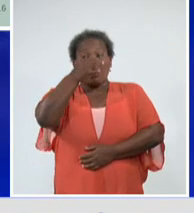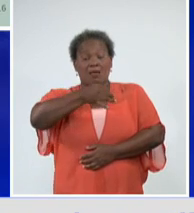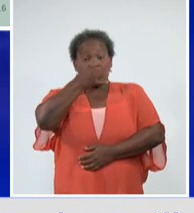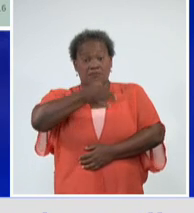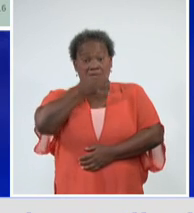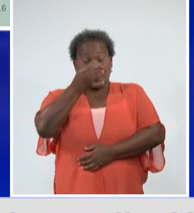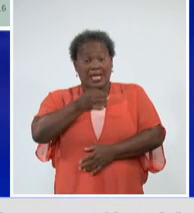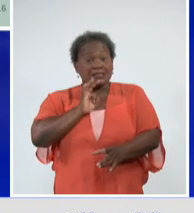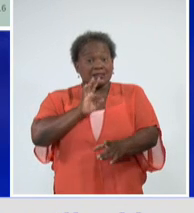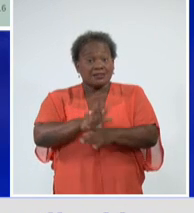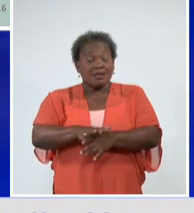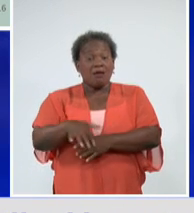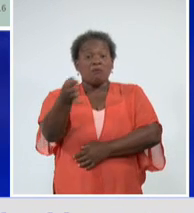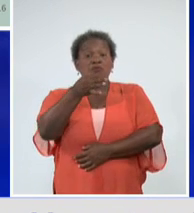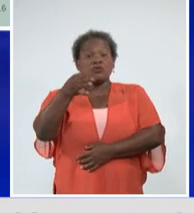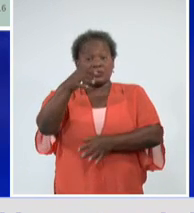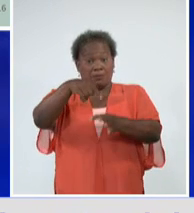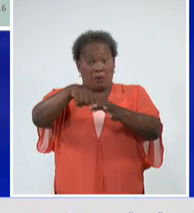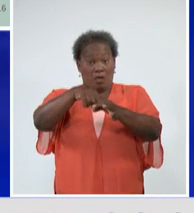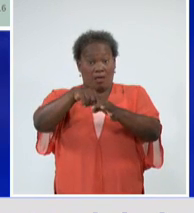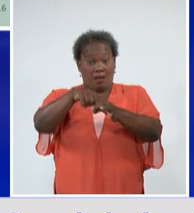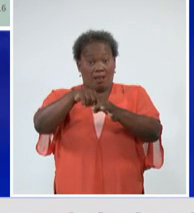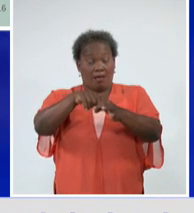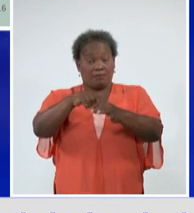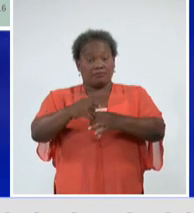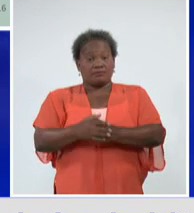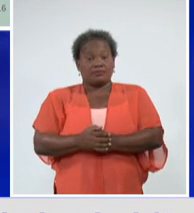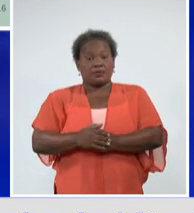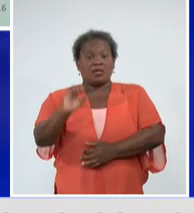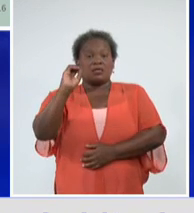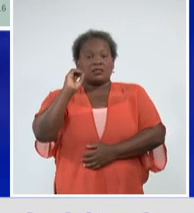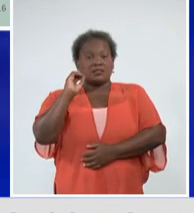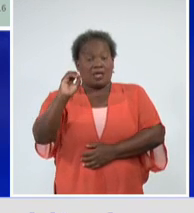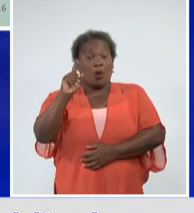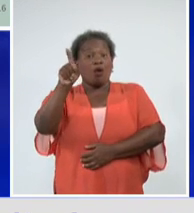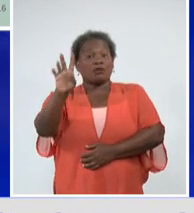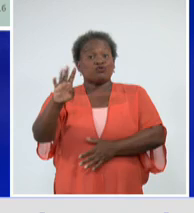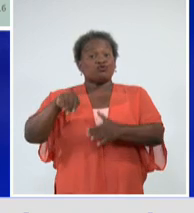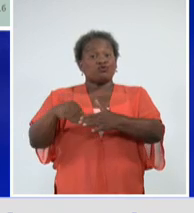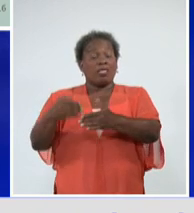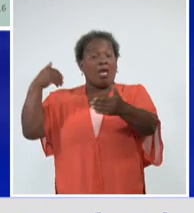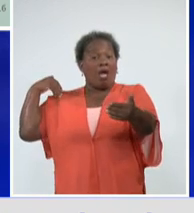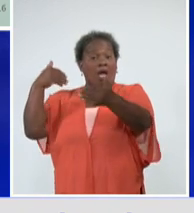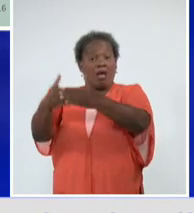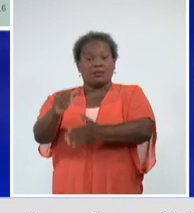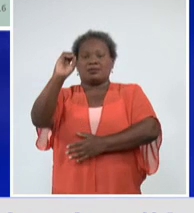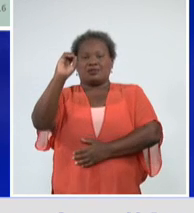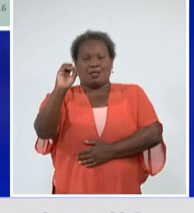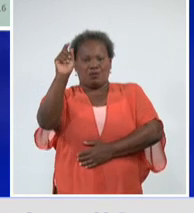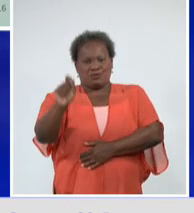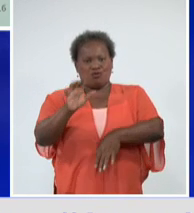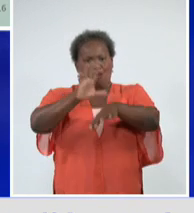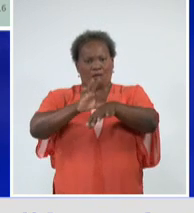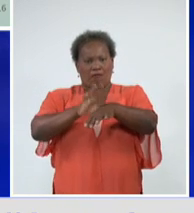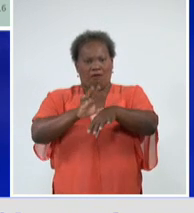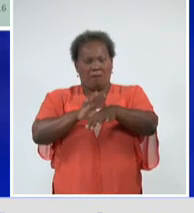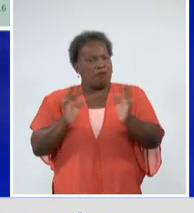el municipio especial Isla de la Juventud, por 14 días consecutivos sin diagnosticar casos